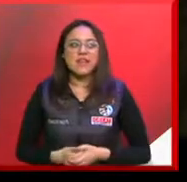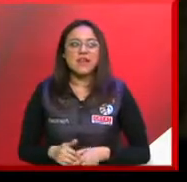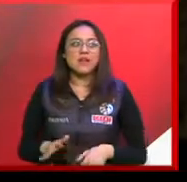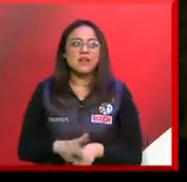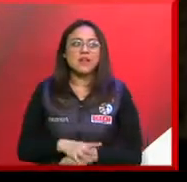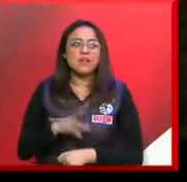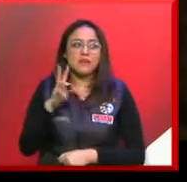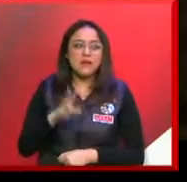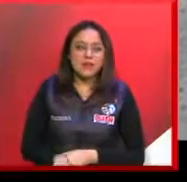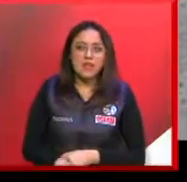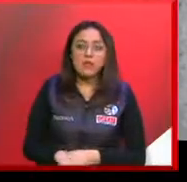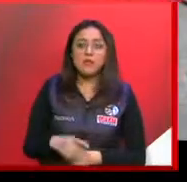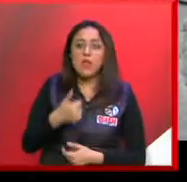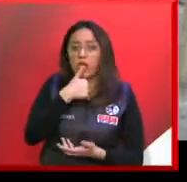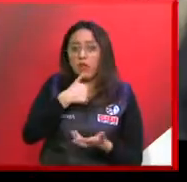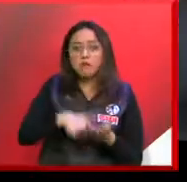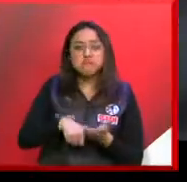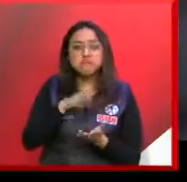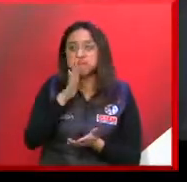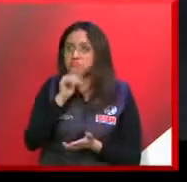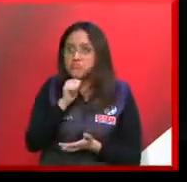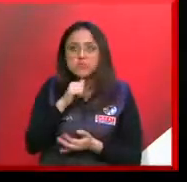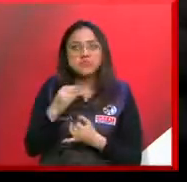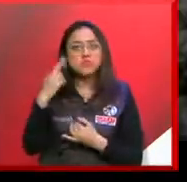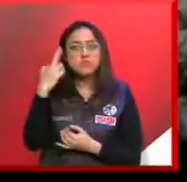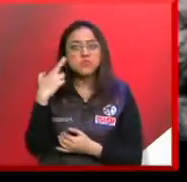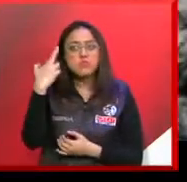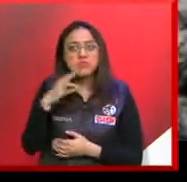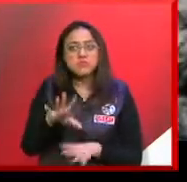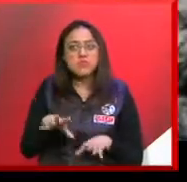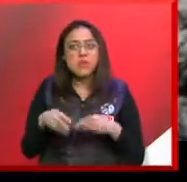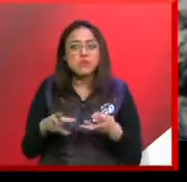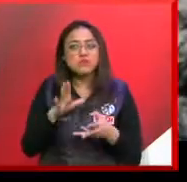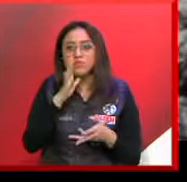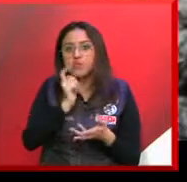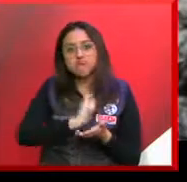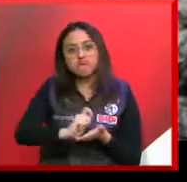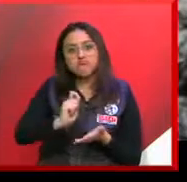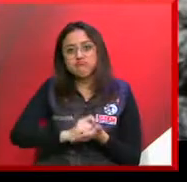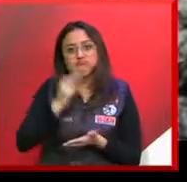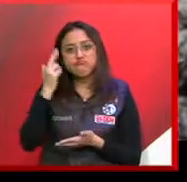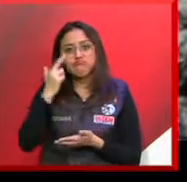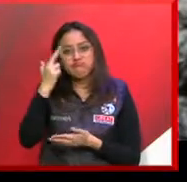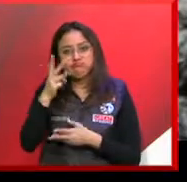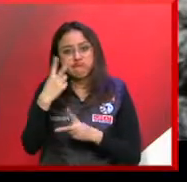no llegaron a los Reyes Magos. Este año no llegaron los Reyes Magos.